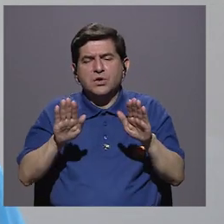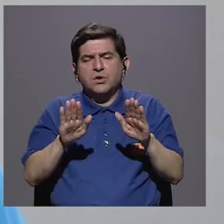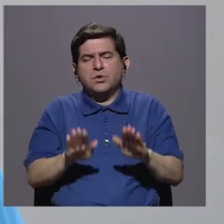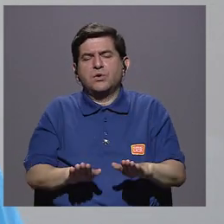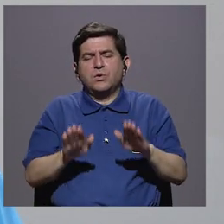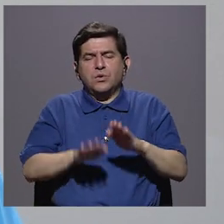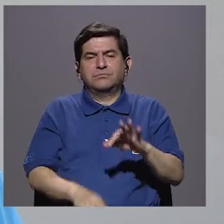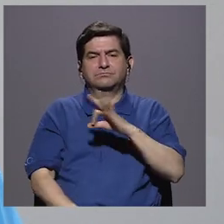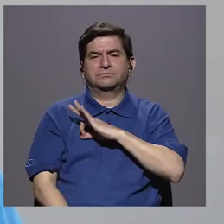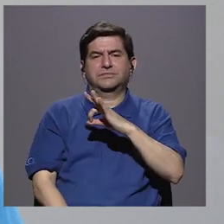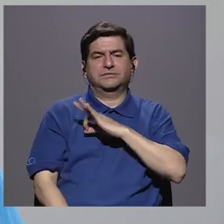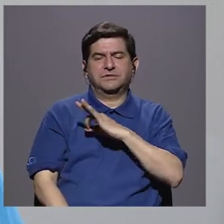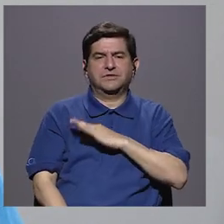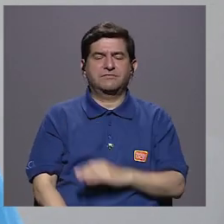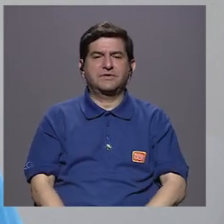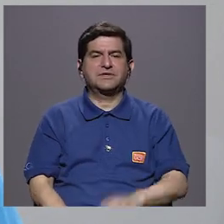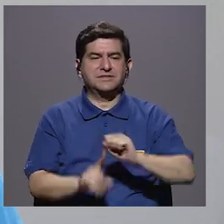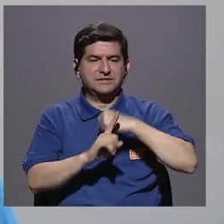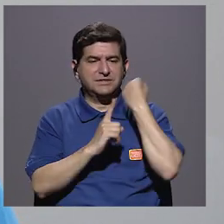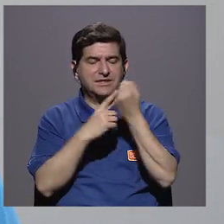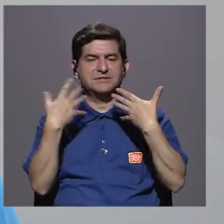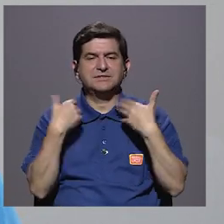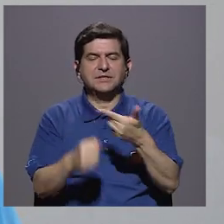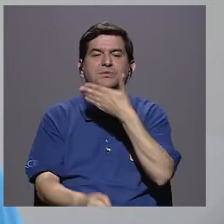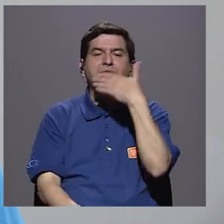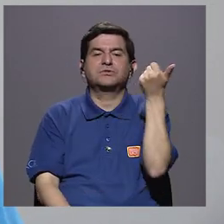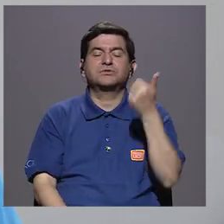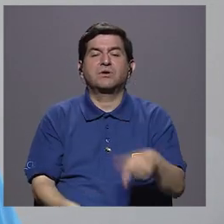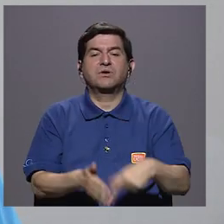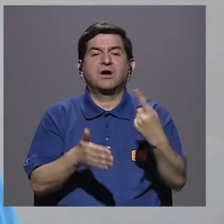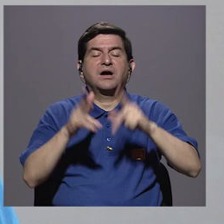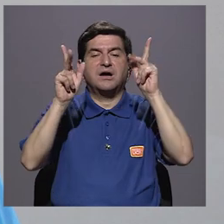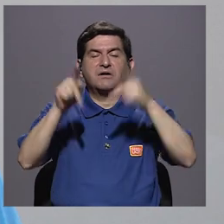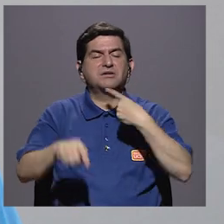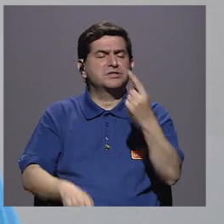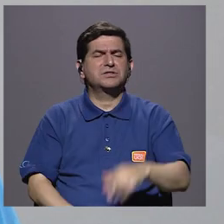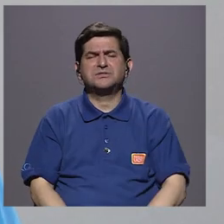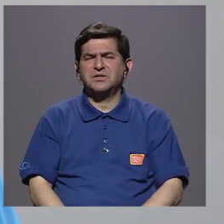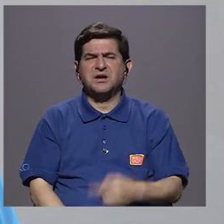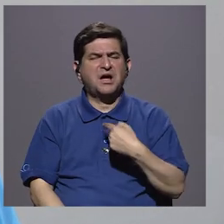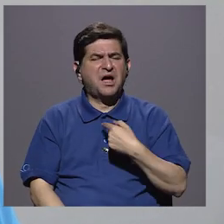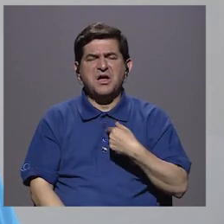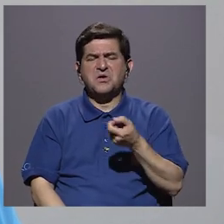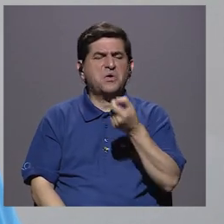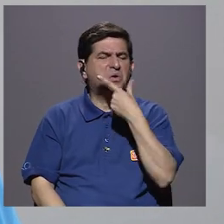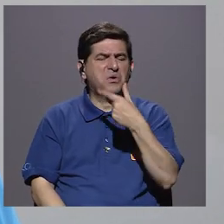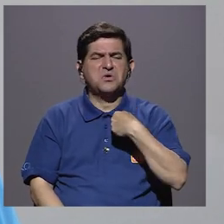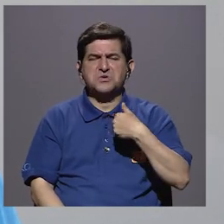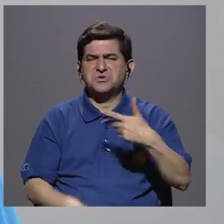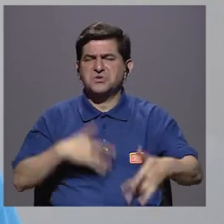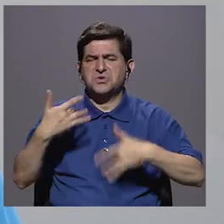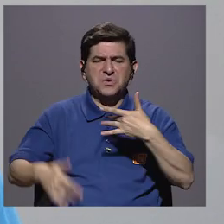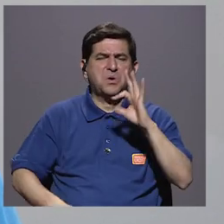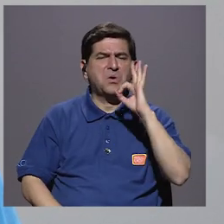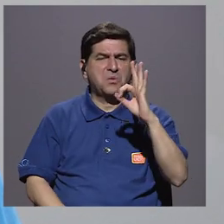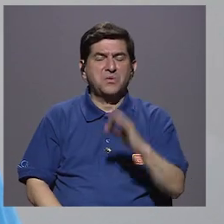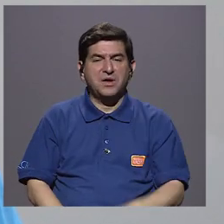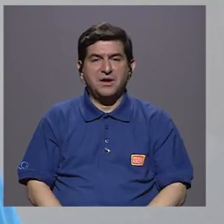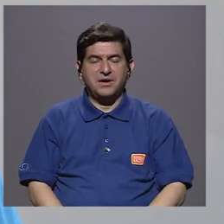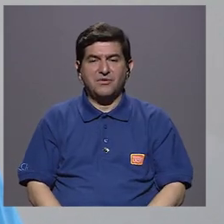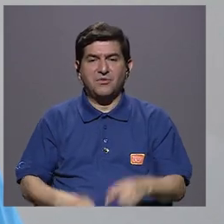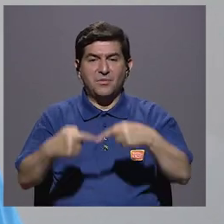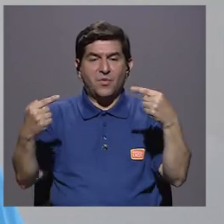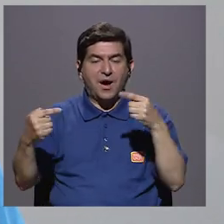reposo convenientes para que su estado de salud mejore. Entonces, a veces las personas dicen, no me la voy a tomar porque ya me siento bien. Por ejemplo, en el